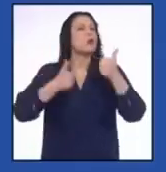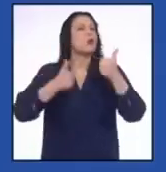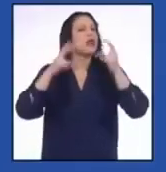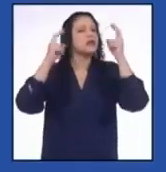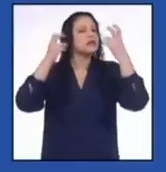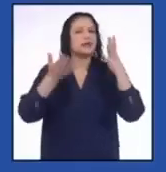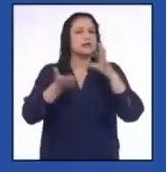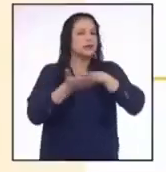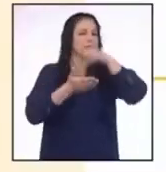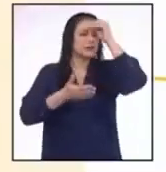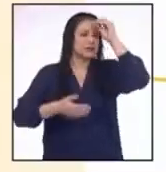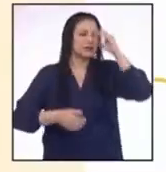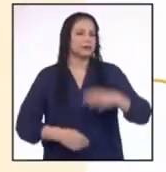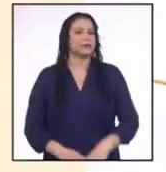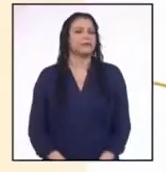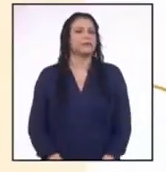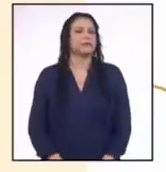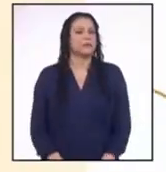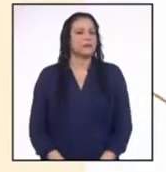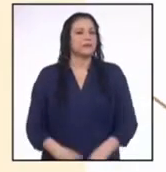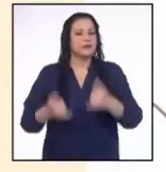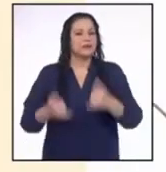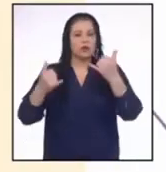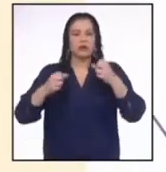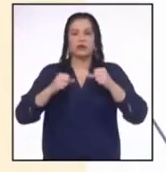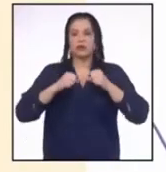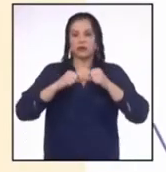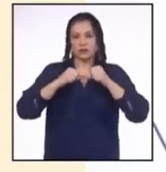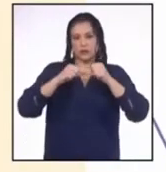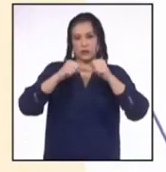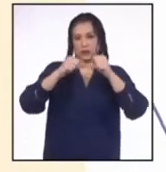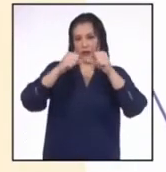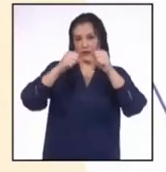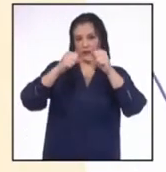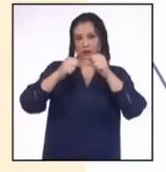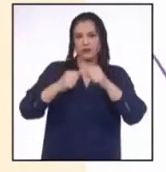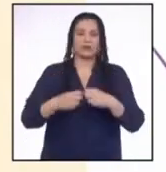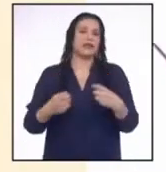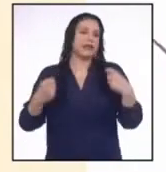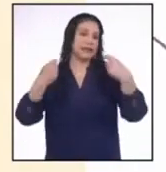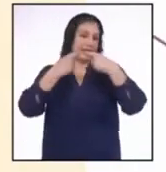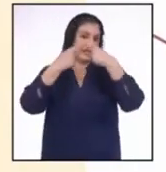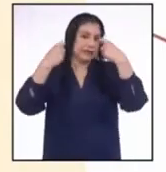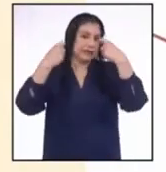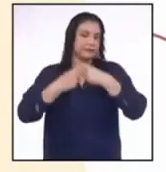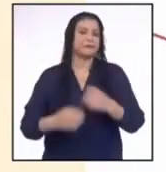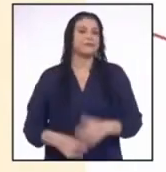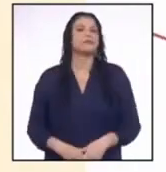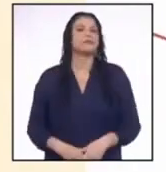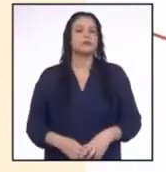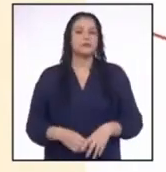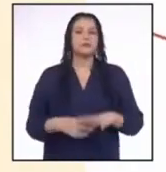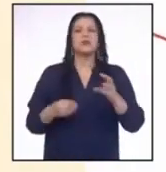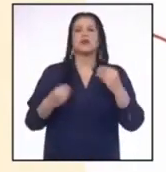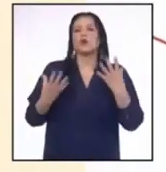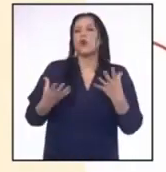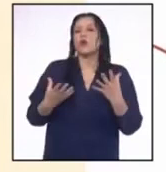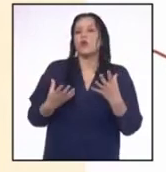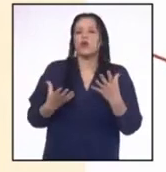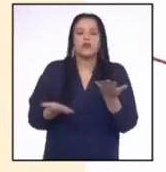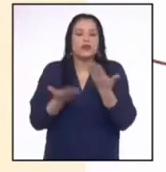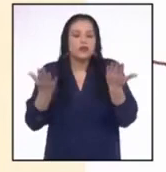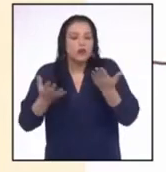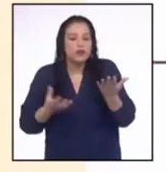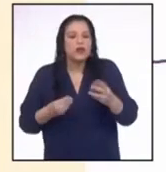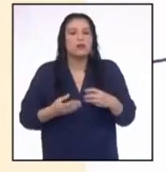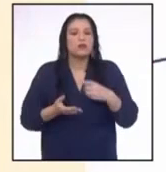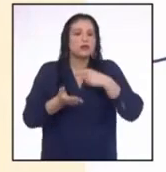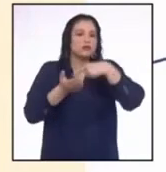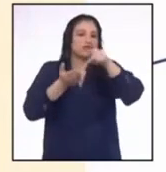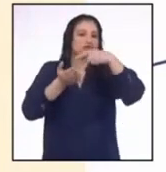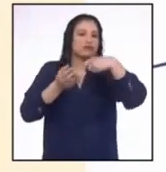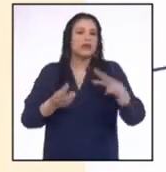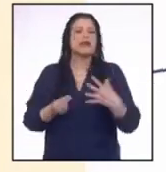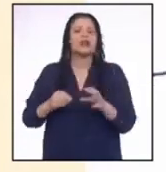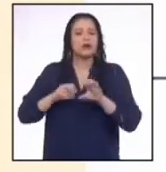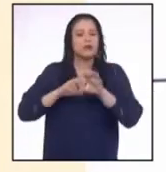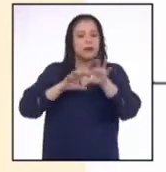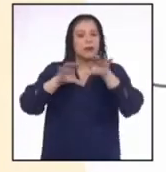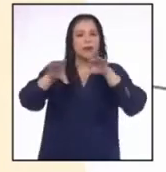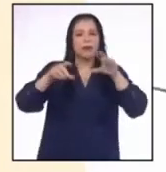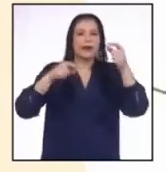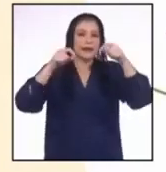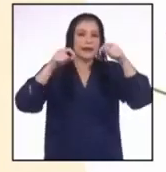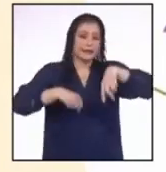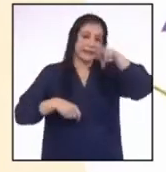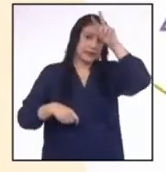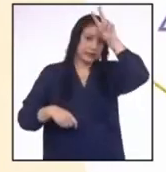hoy? Hoy continuaremos estudiando la energía eléctrica, cómo se genera, transmite y distribuye en